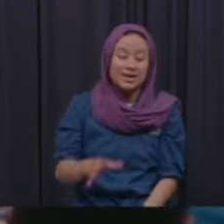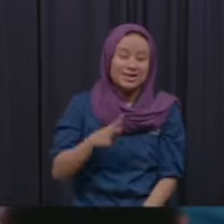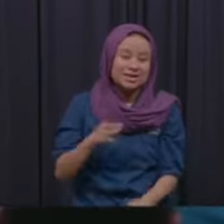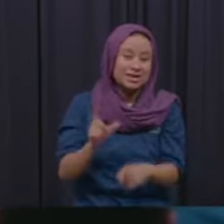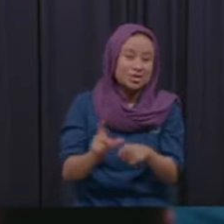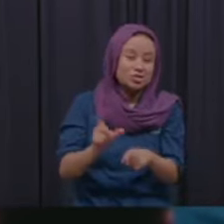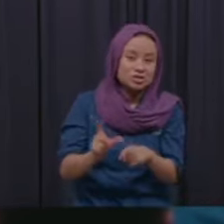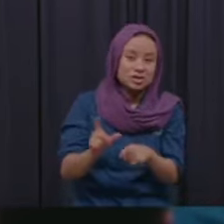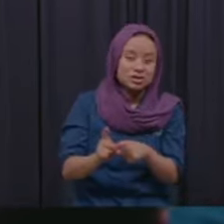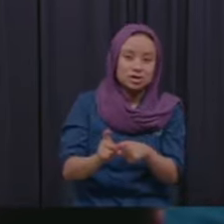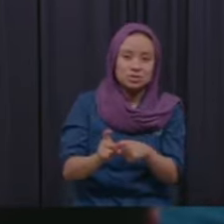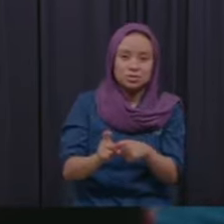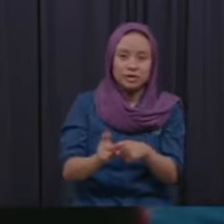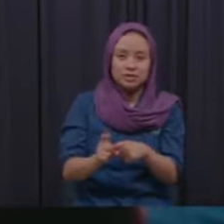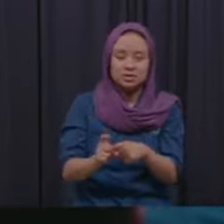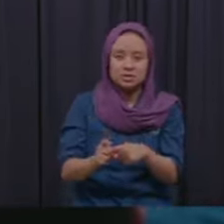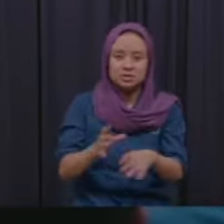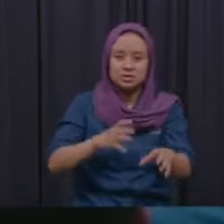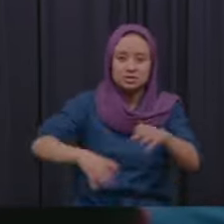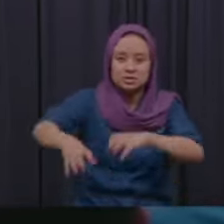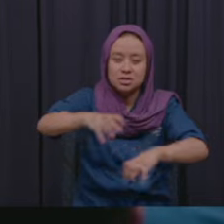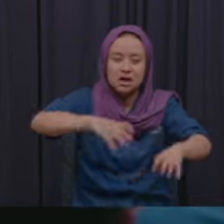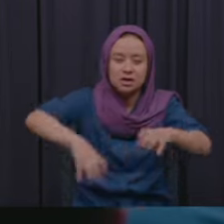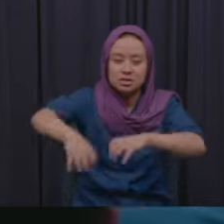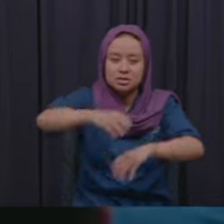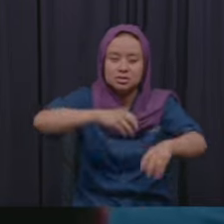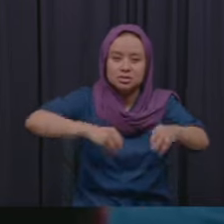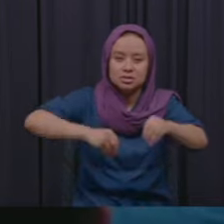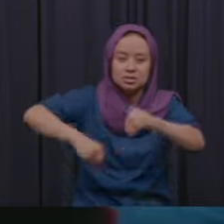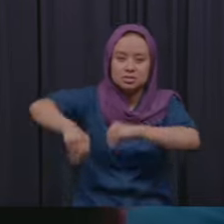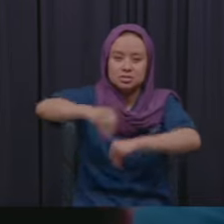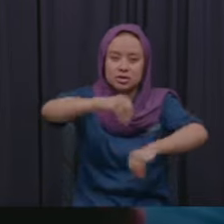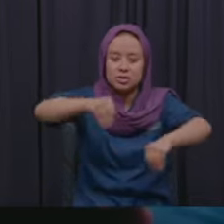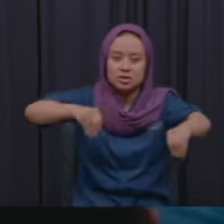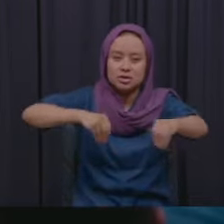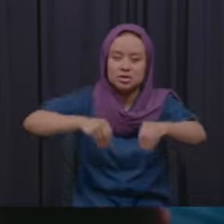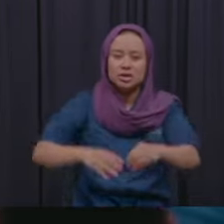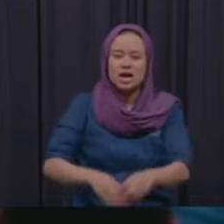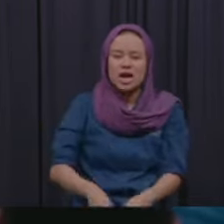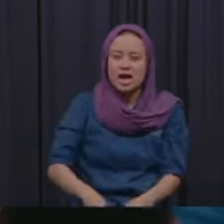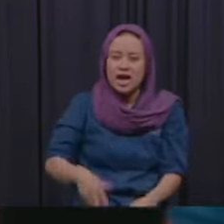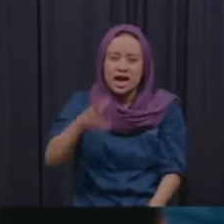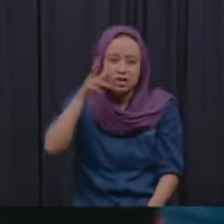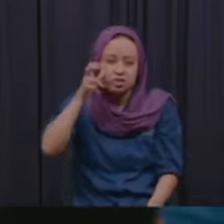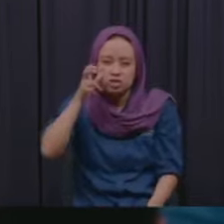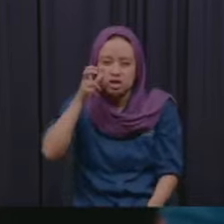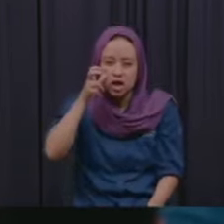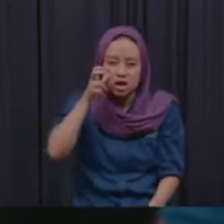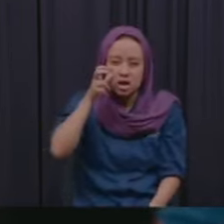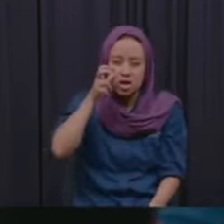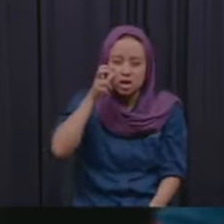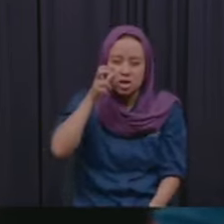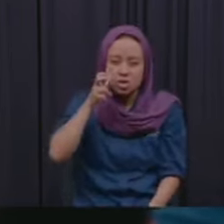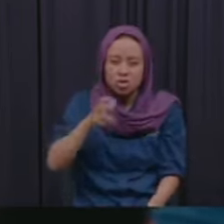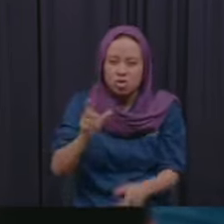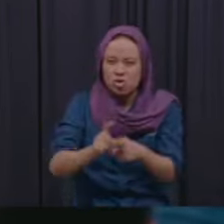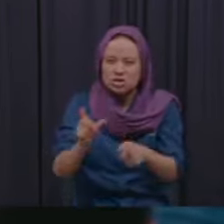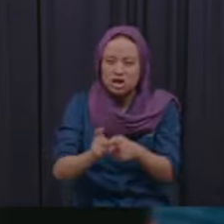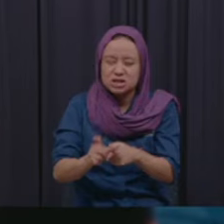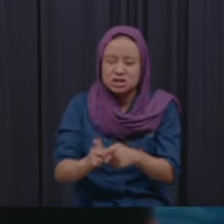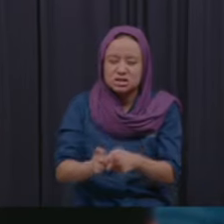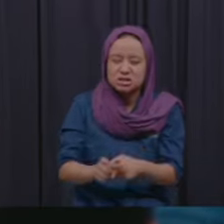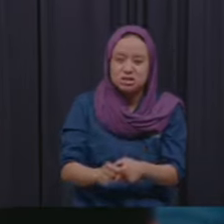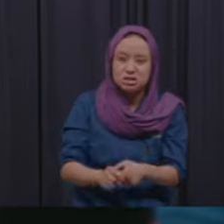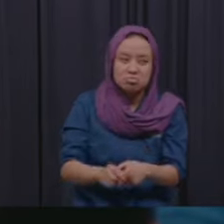mueven. Hay sonidos que se escuchan que no son normales. Te